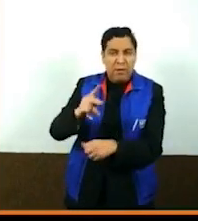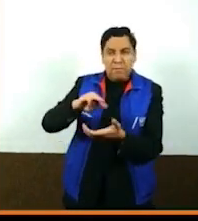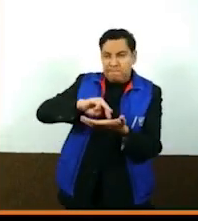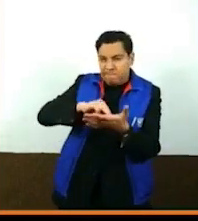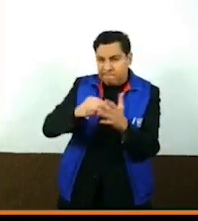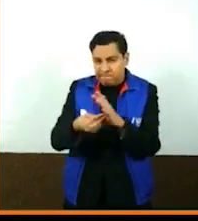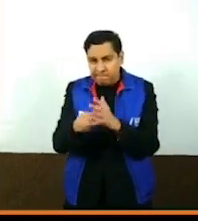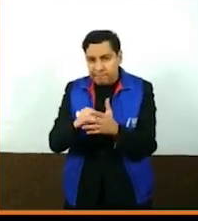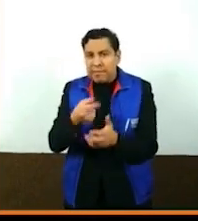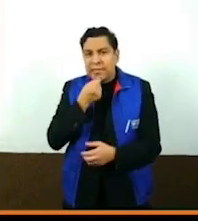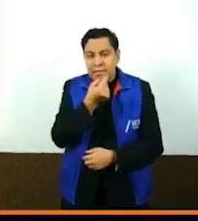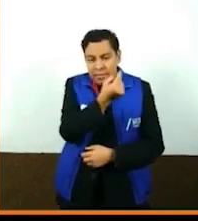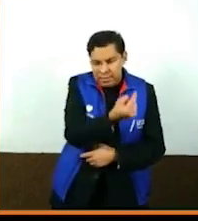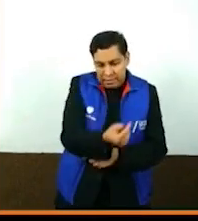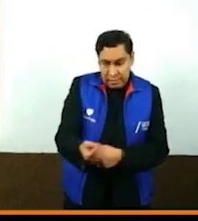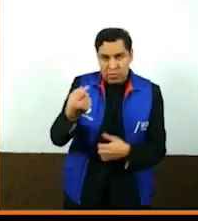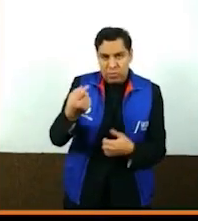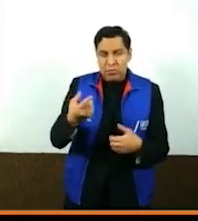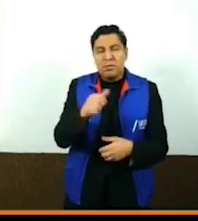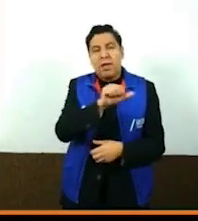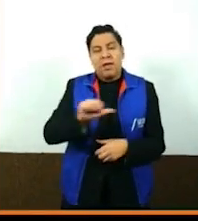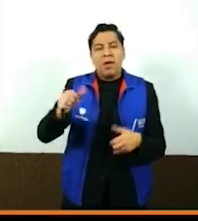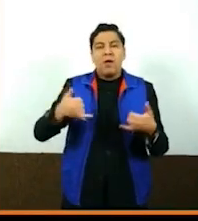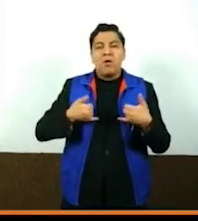está enfocada en la niñez y en la juventud.